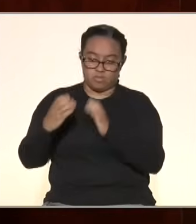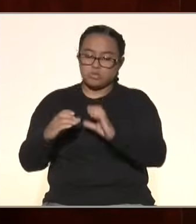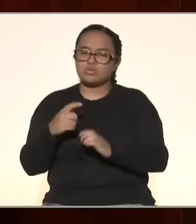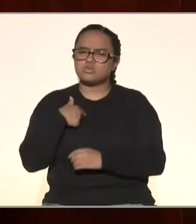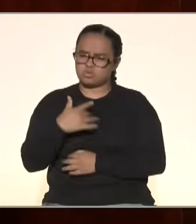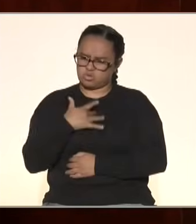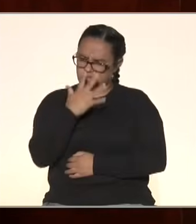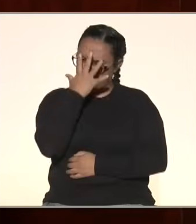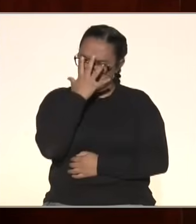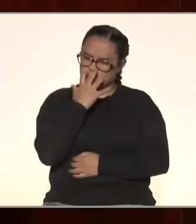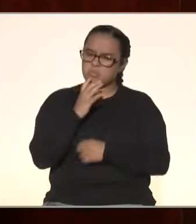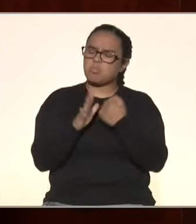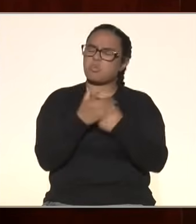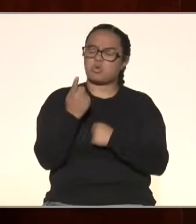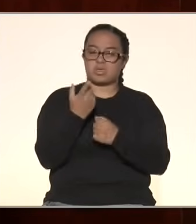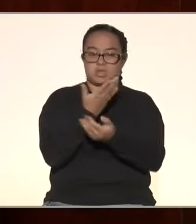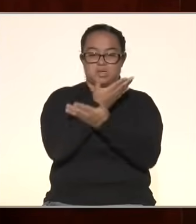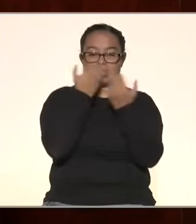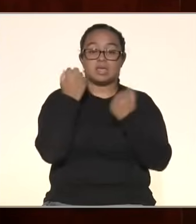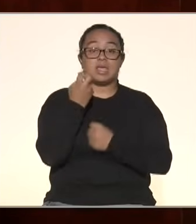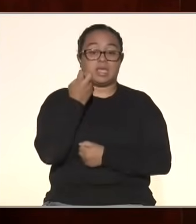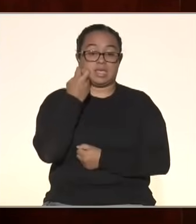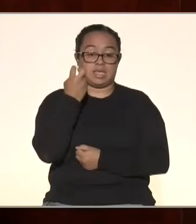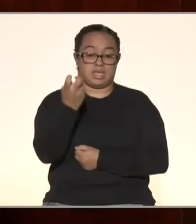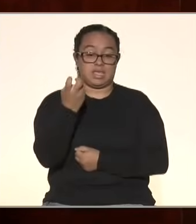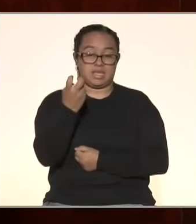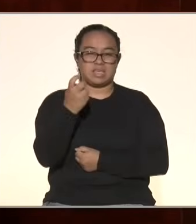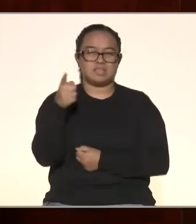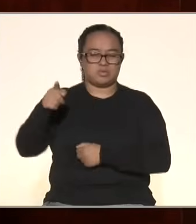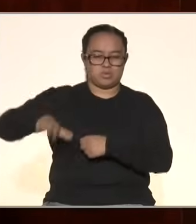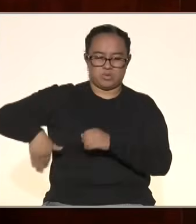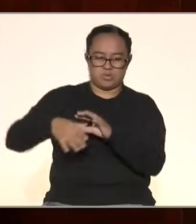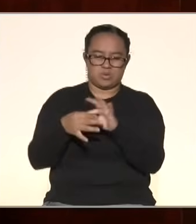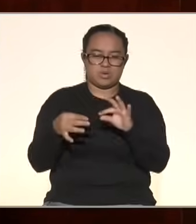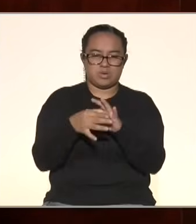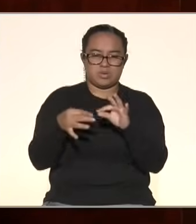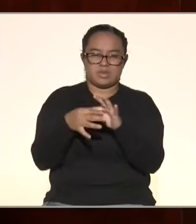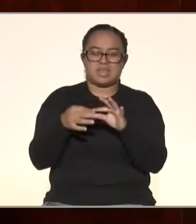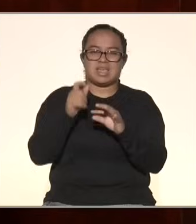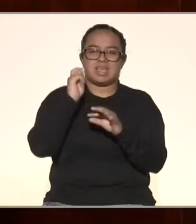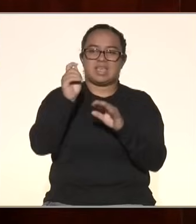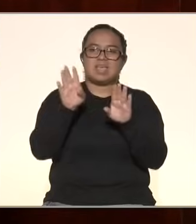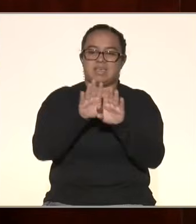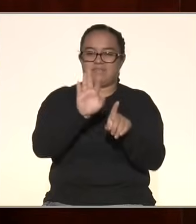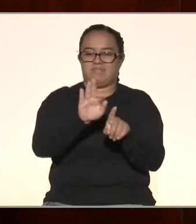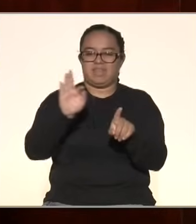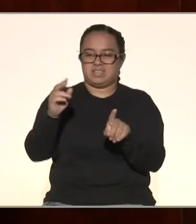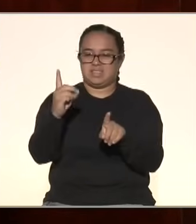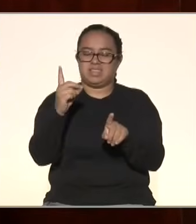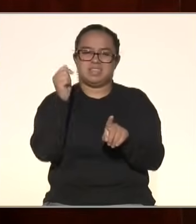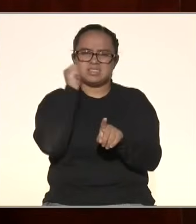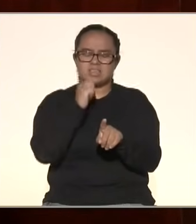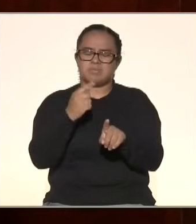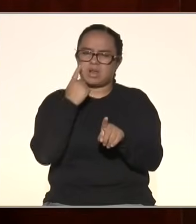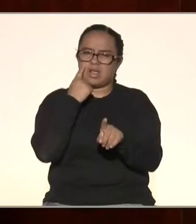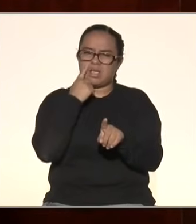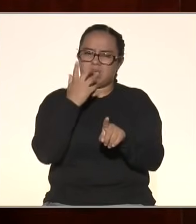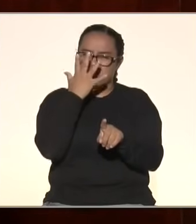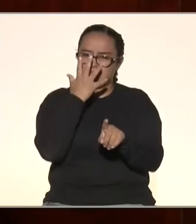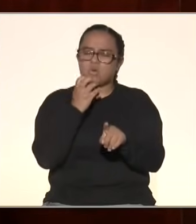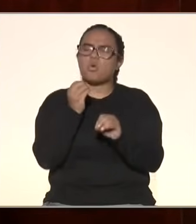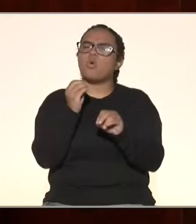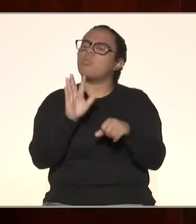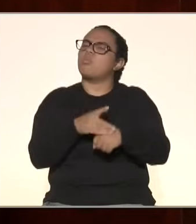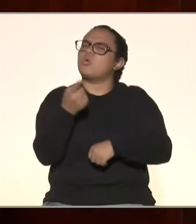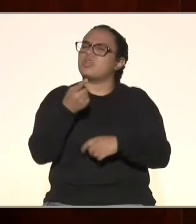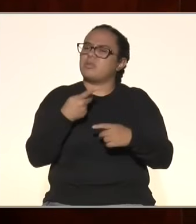qué. Esto se deberá justo al trastorno afectivo estacional que nos explicaban posteriormente, o por qué es que las personas sienten tristeza